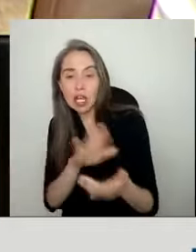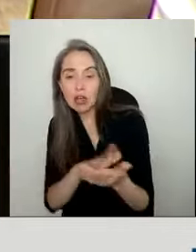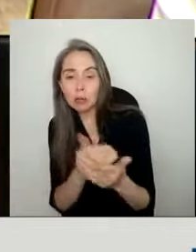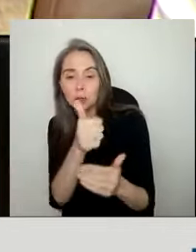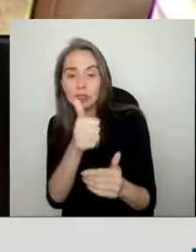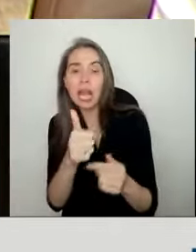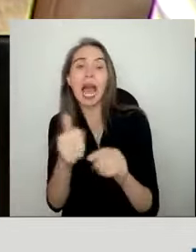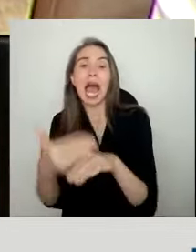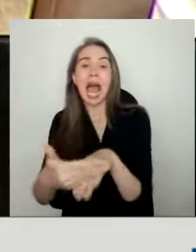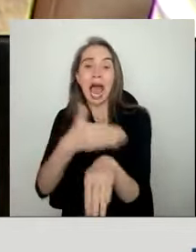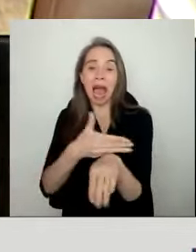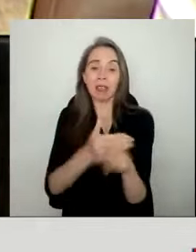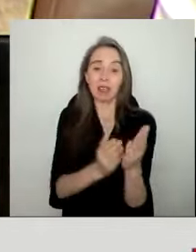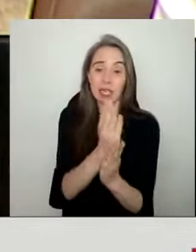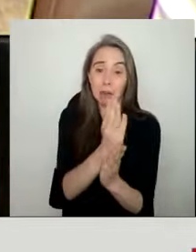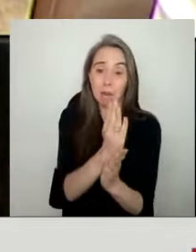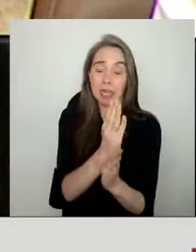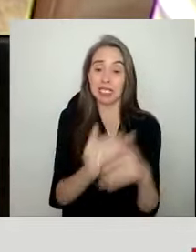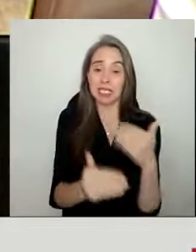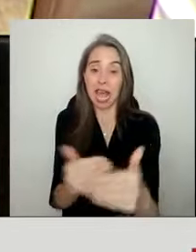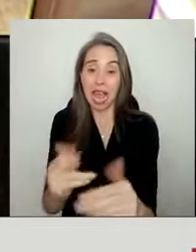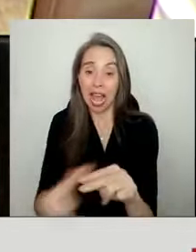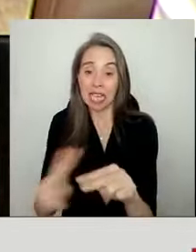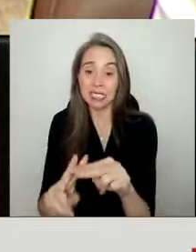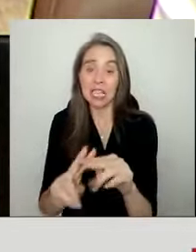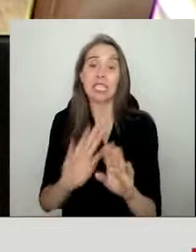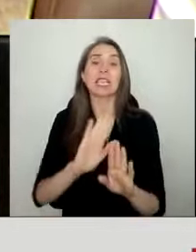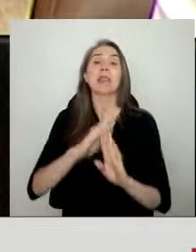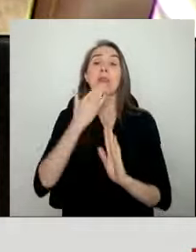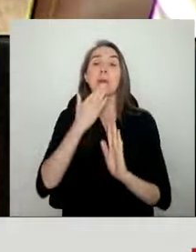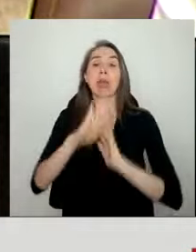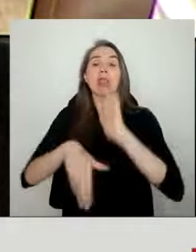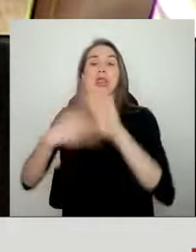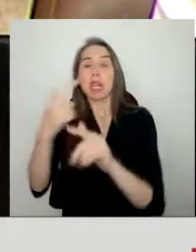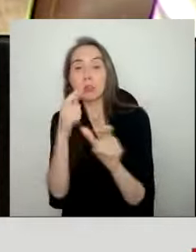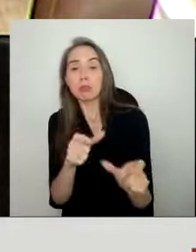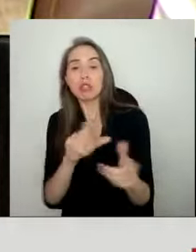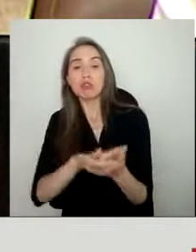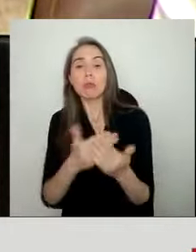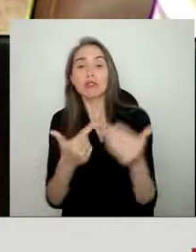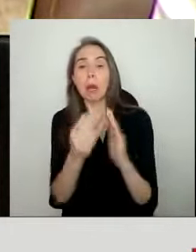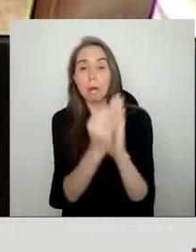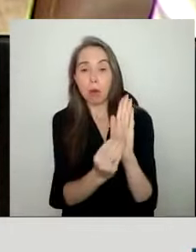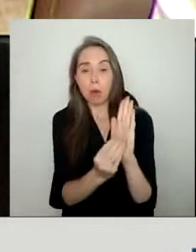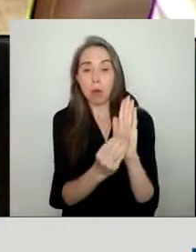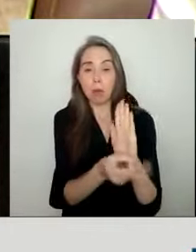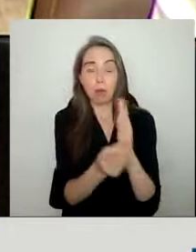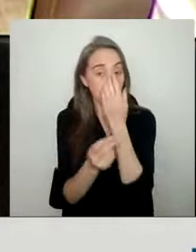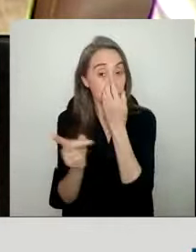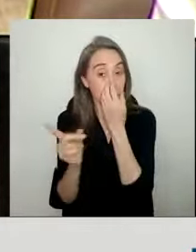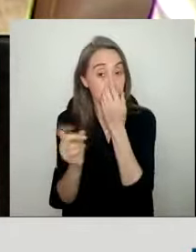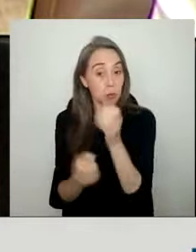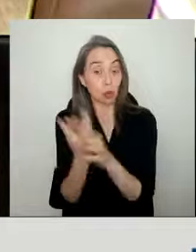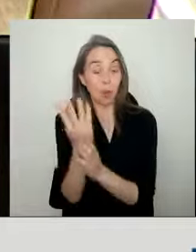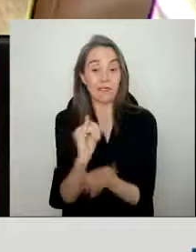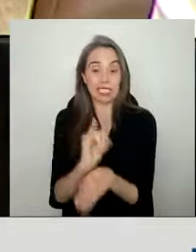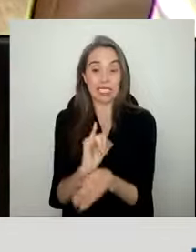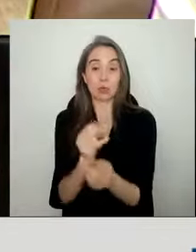después que se impulsa aquella política pública por eso que creo que esta agencia de calidad de políticas públicas y de